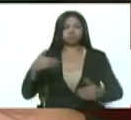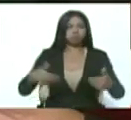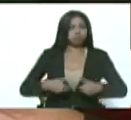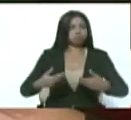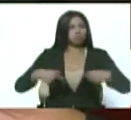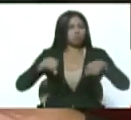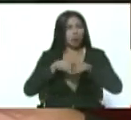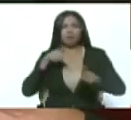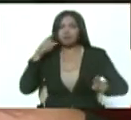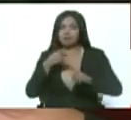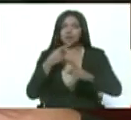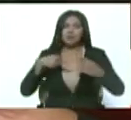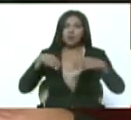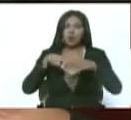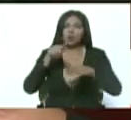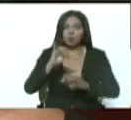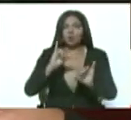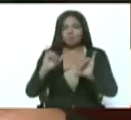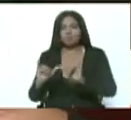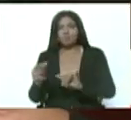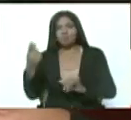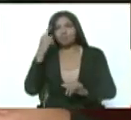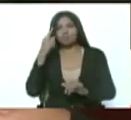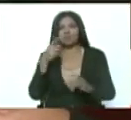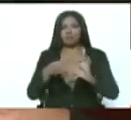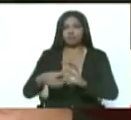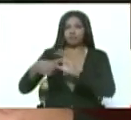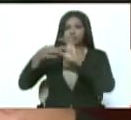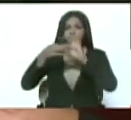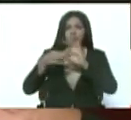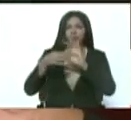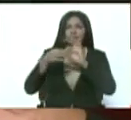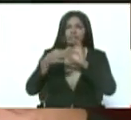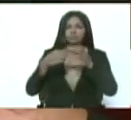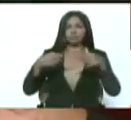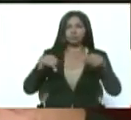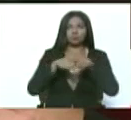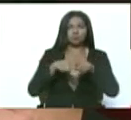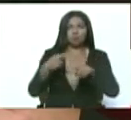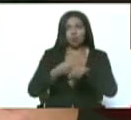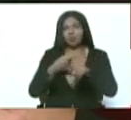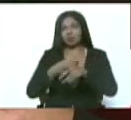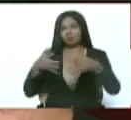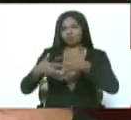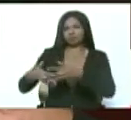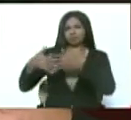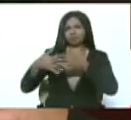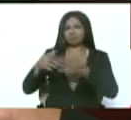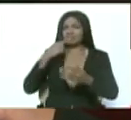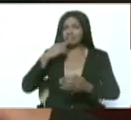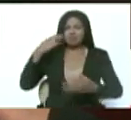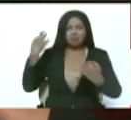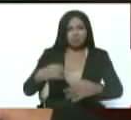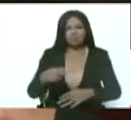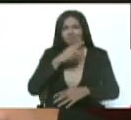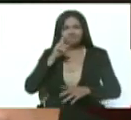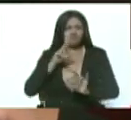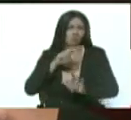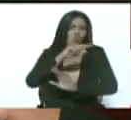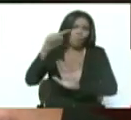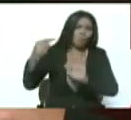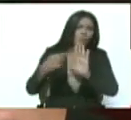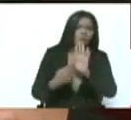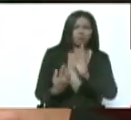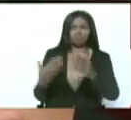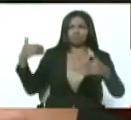en momentos como hoy, en los cuales el unilateralismo, en los cuales el gobierno de Estados Unidos, hay que decirlo con nombre y apellido, trata